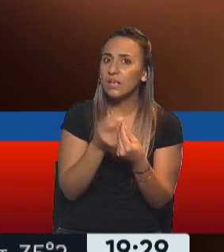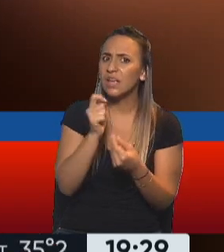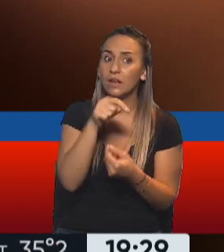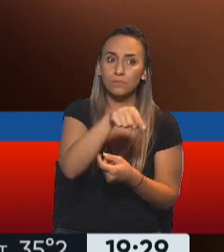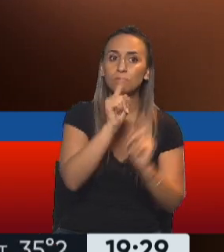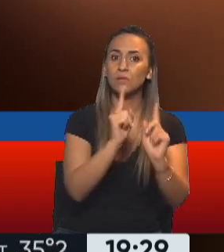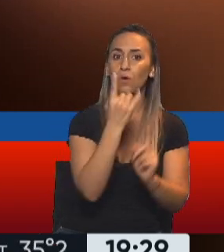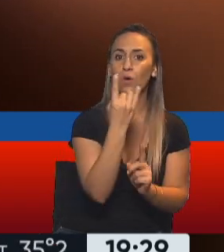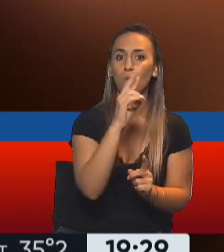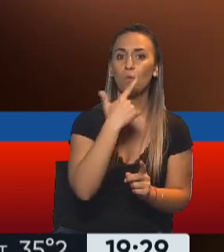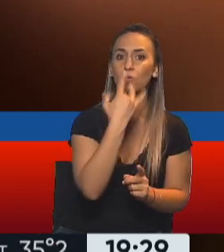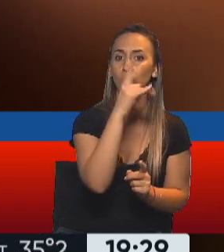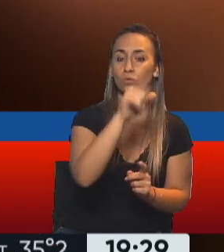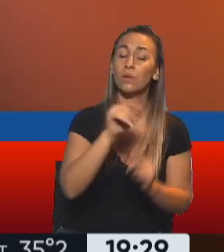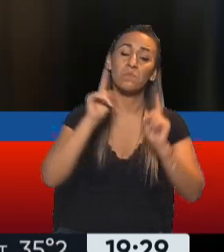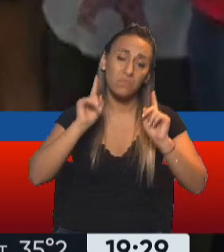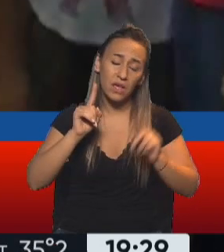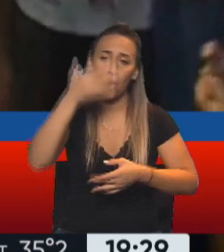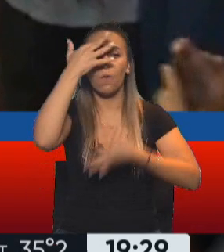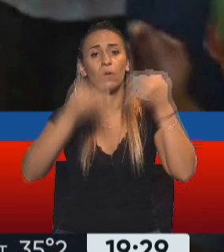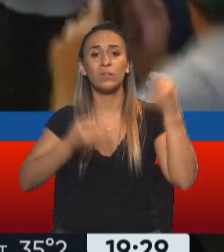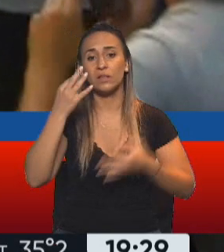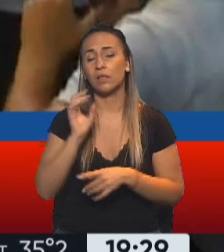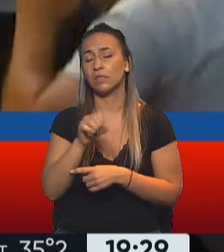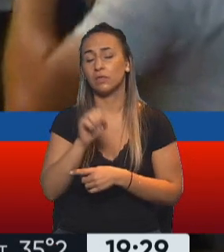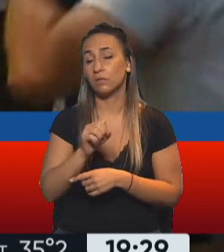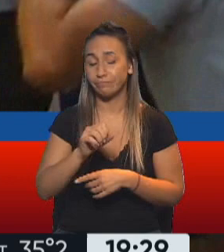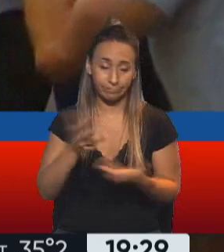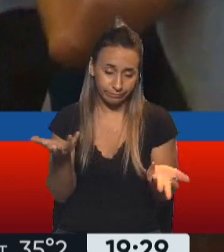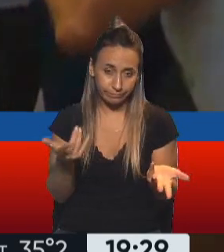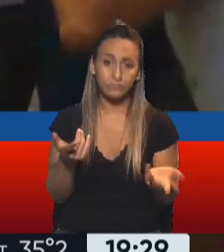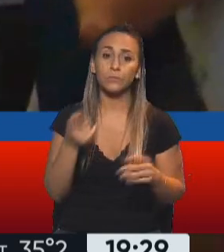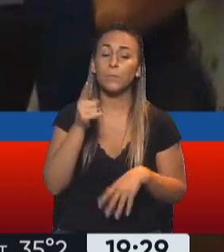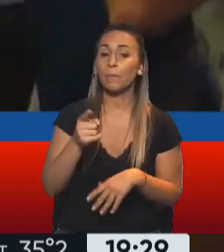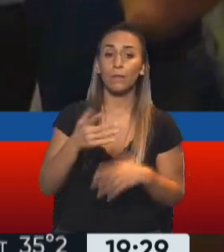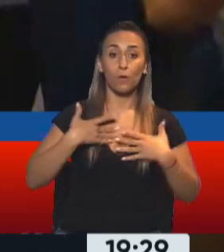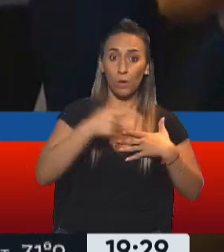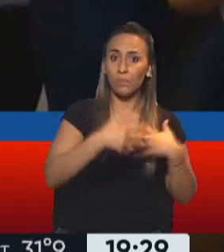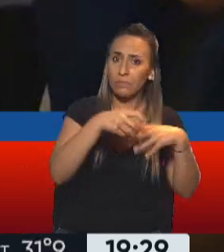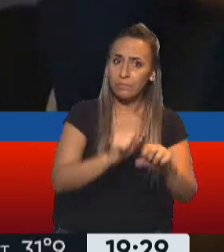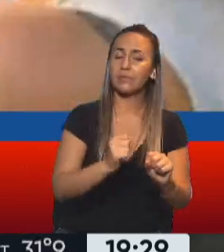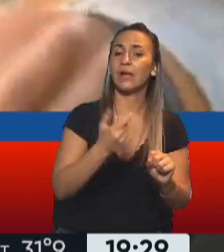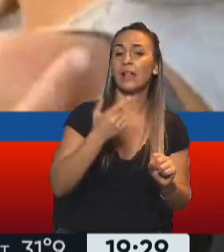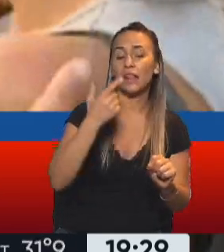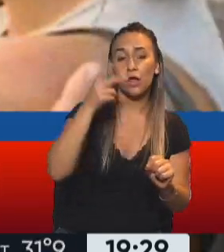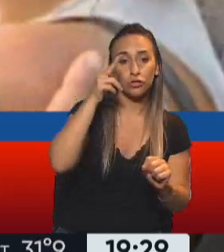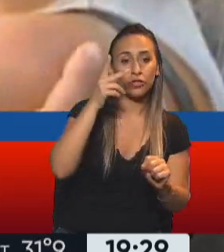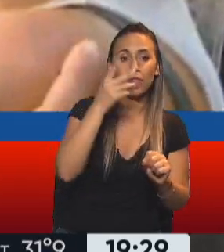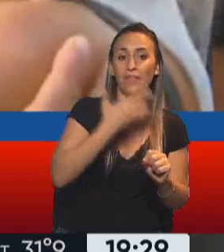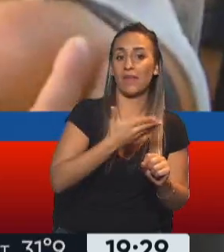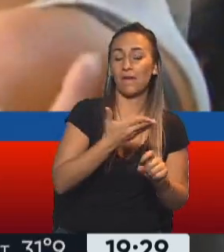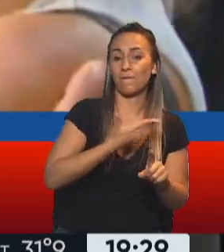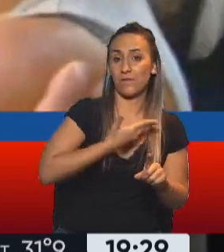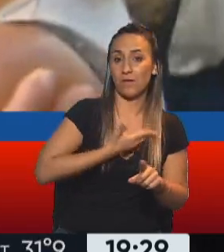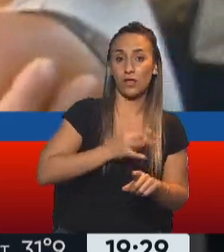ganó la desidia judicial. Su cuerpo fue hallado el 8 de febrero de 2020 entre unos